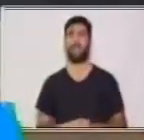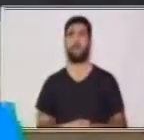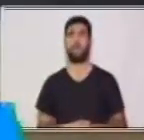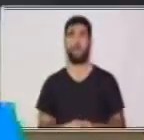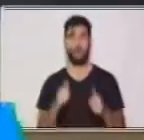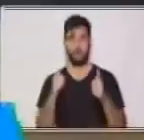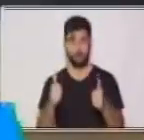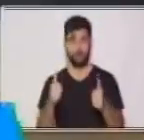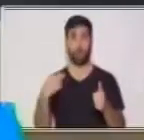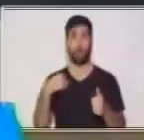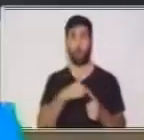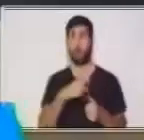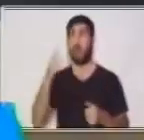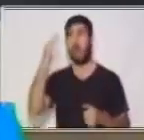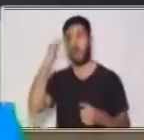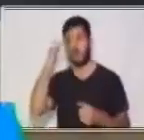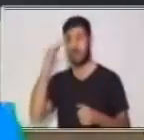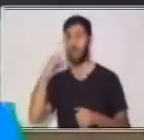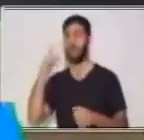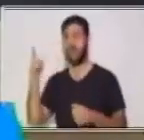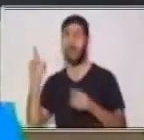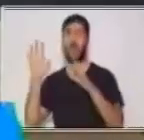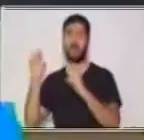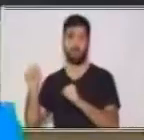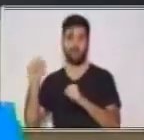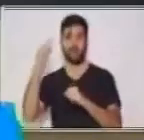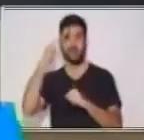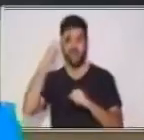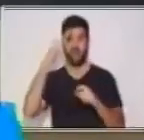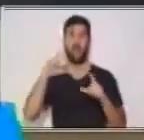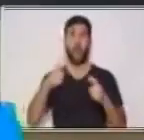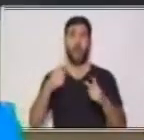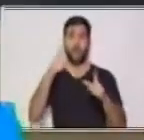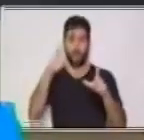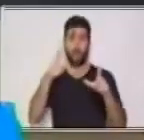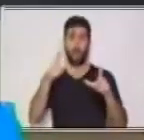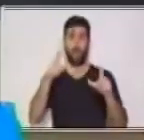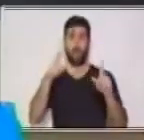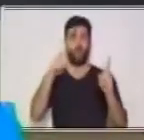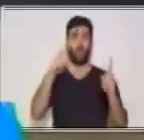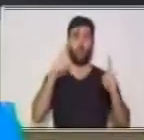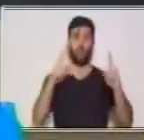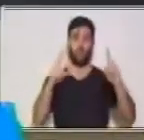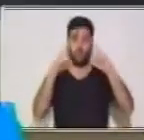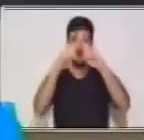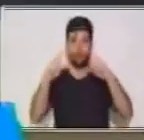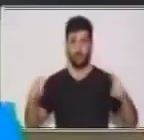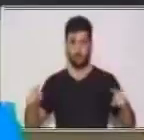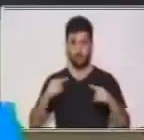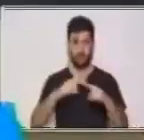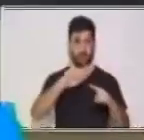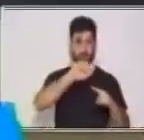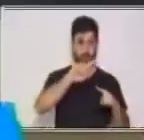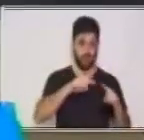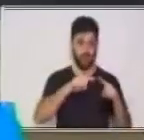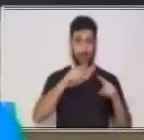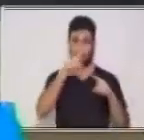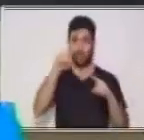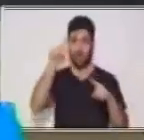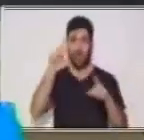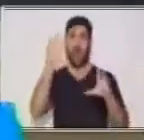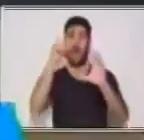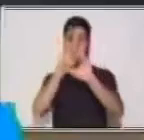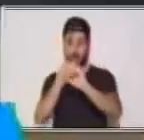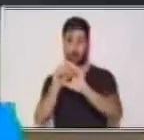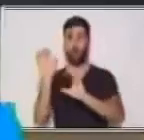Y teniendo también en cuenta la definición de ángulos internos externos de una línea que es cortada por